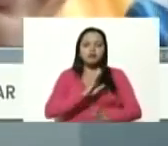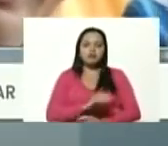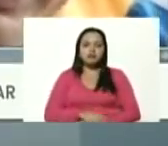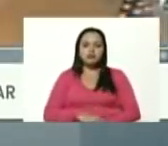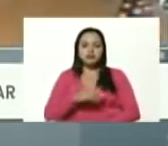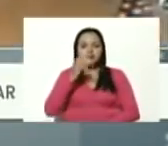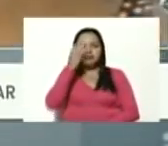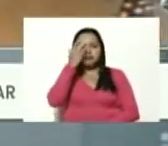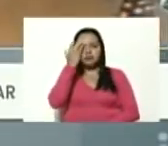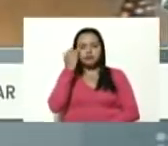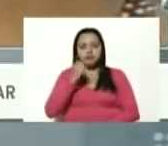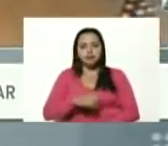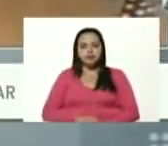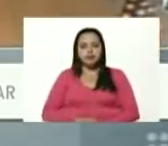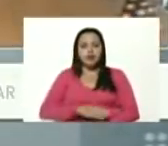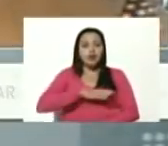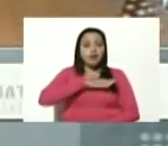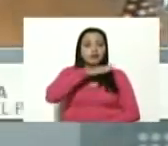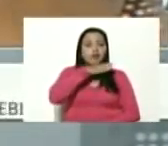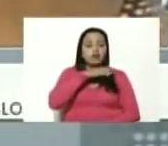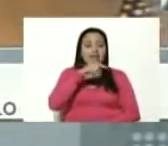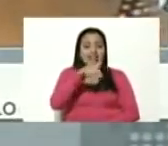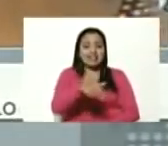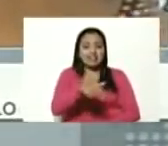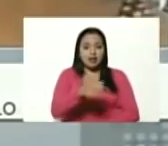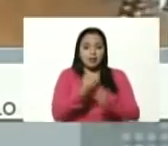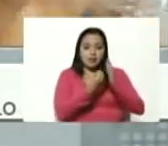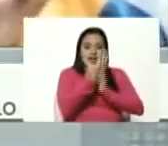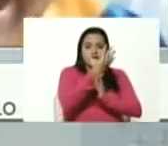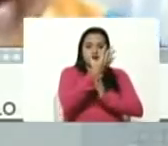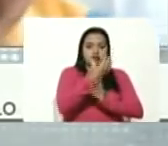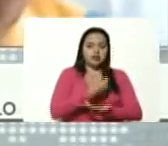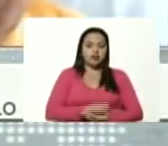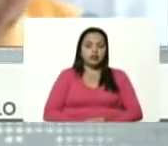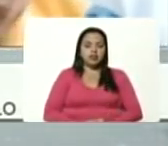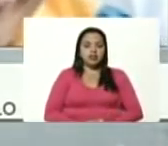Y se llenó de punta a punta, desde aquí del Palacio de Miraflores,